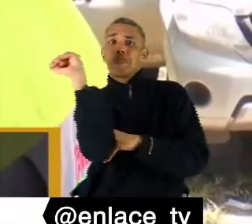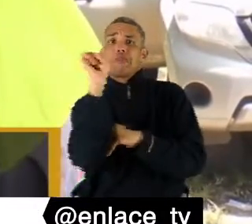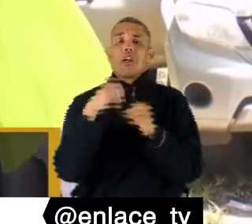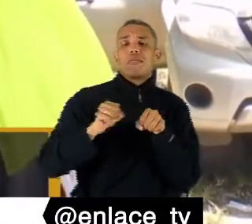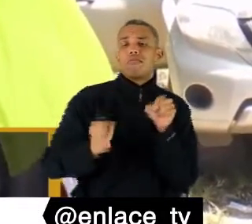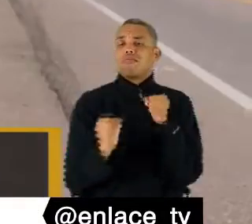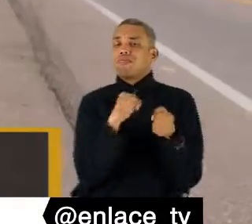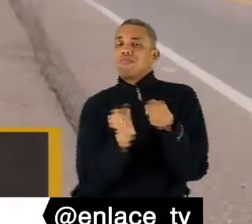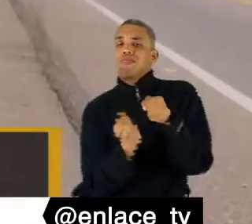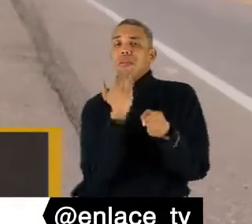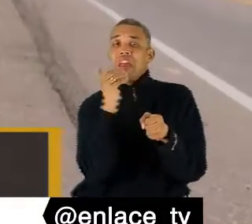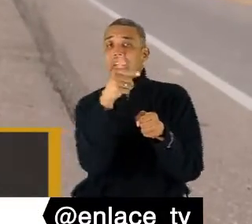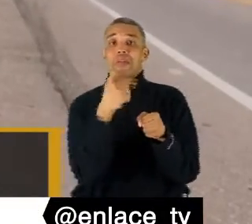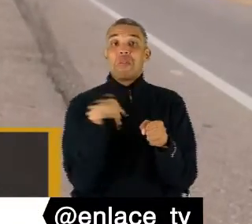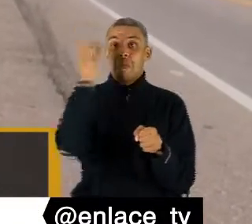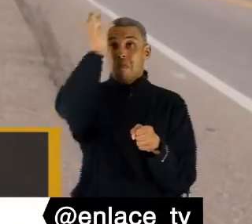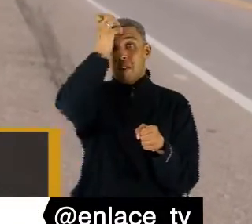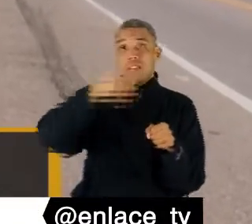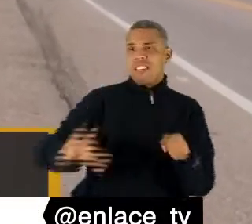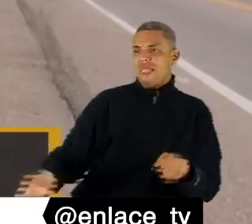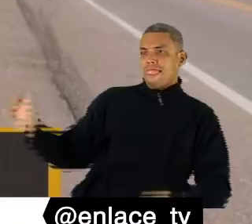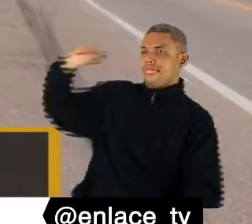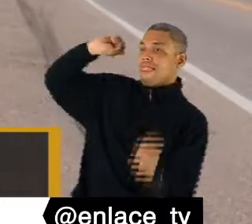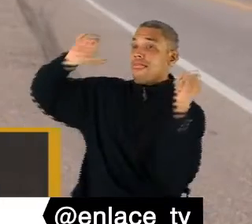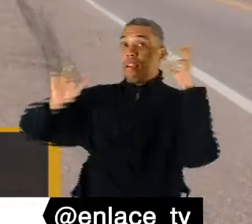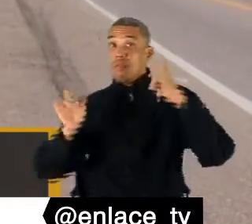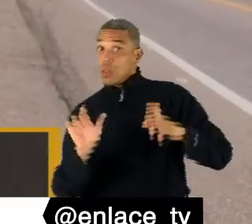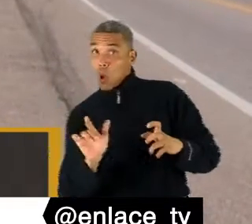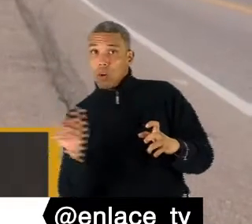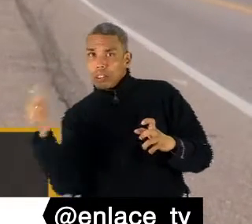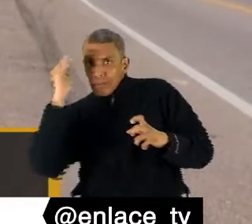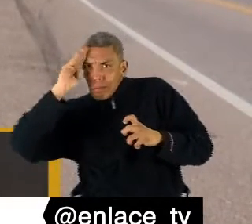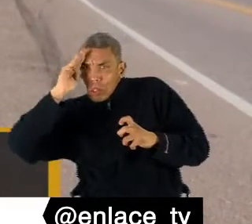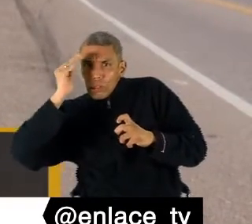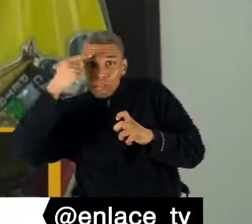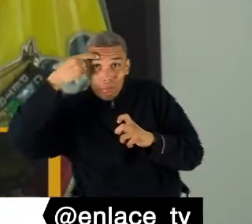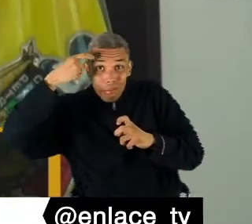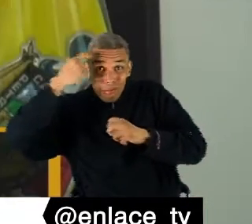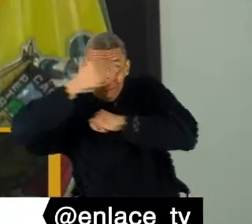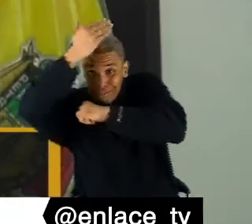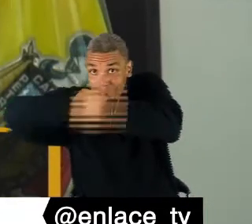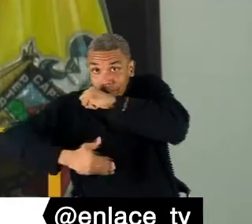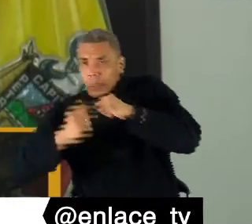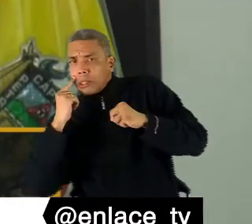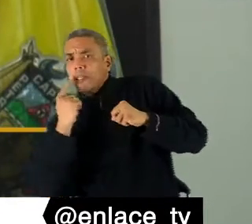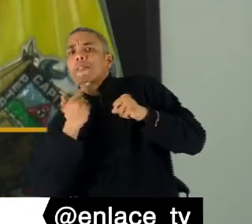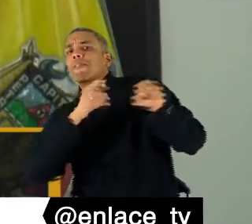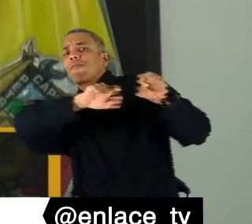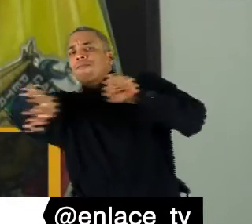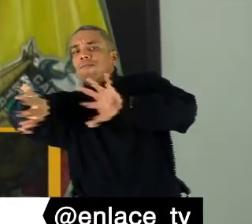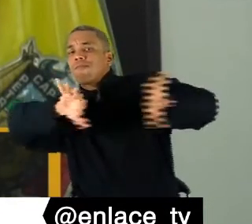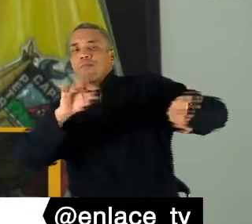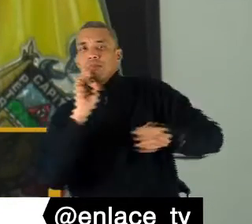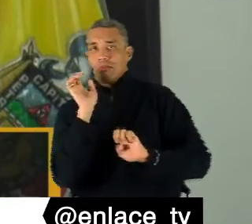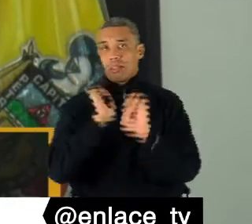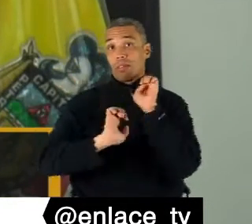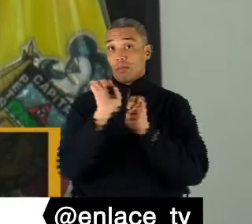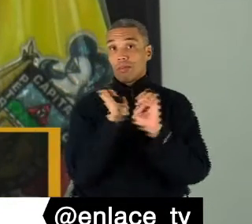principal. Es importante recalcar también el gran apoyo que nos está prestando fuerzas militares.